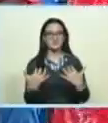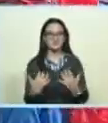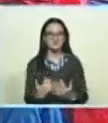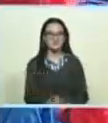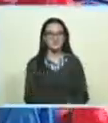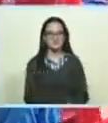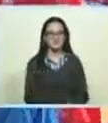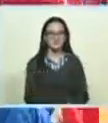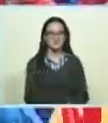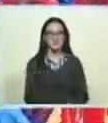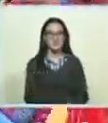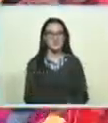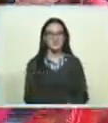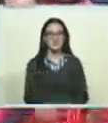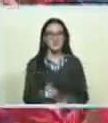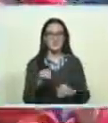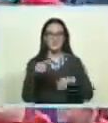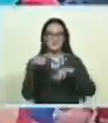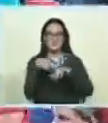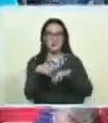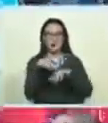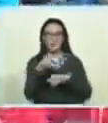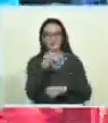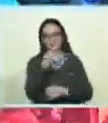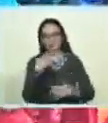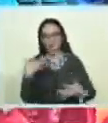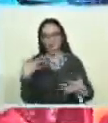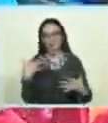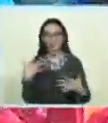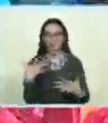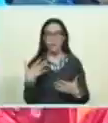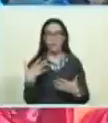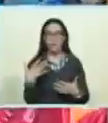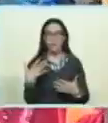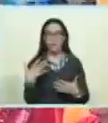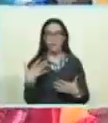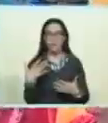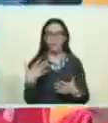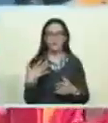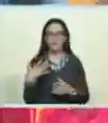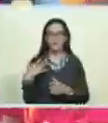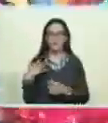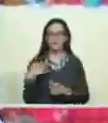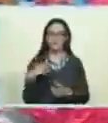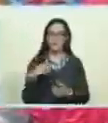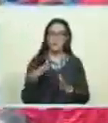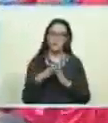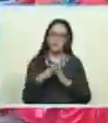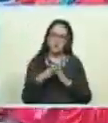Después de una marcha tan hermosa, colorida, combativa, que